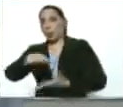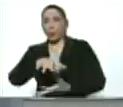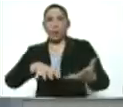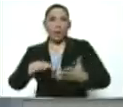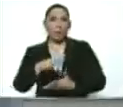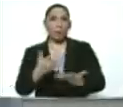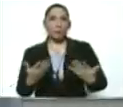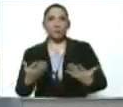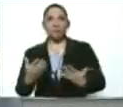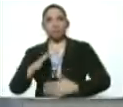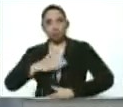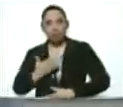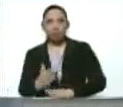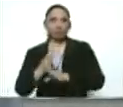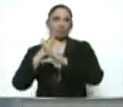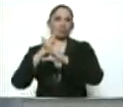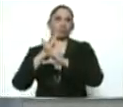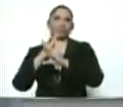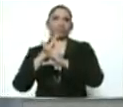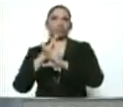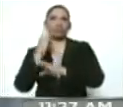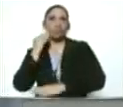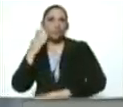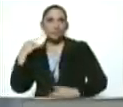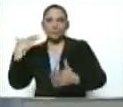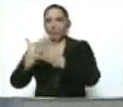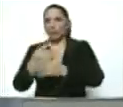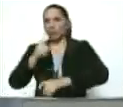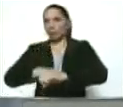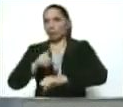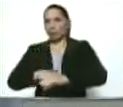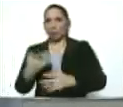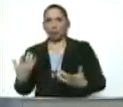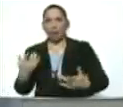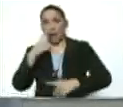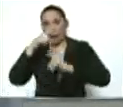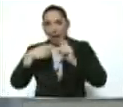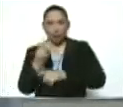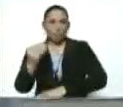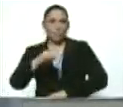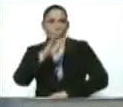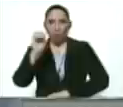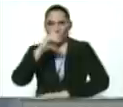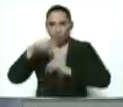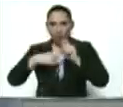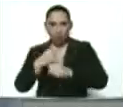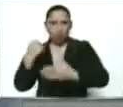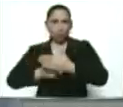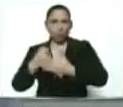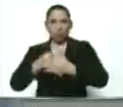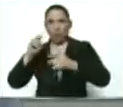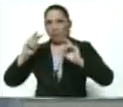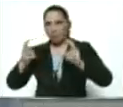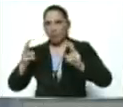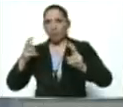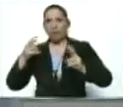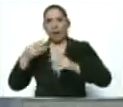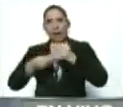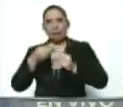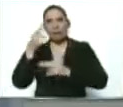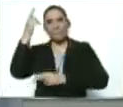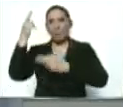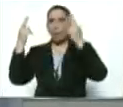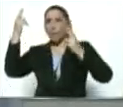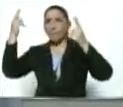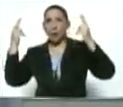con, digo yo, en la experiencia que uno ha tenido durante tantos años, más de 40 años de lucha en esta materia, hacer disparos al